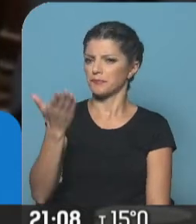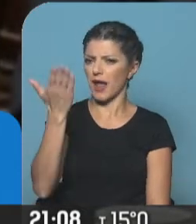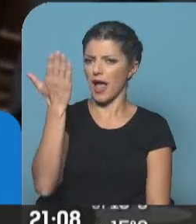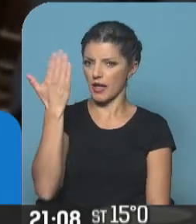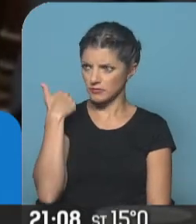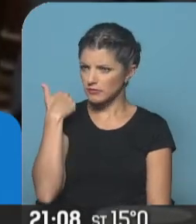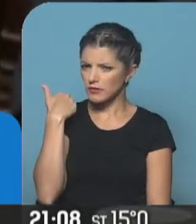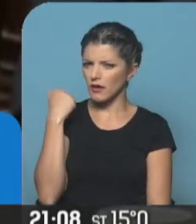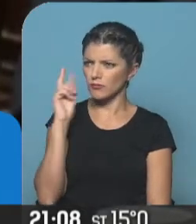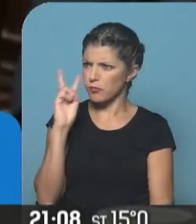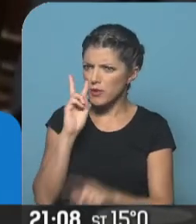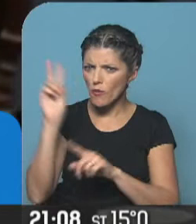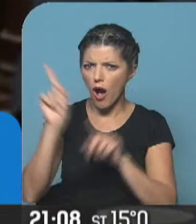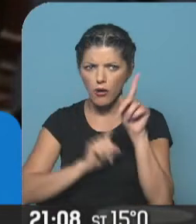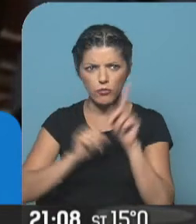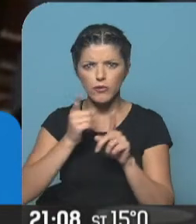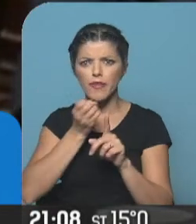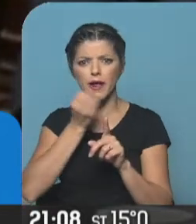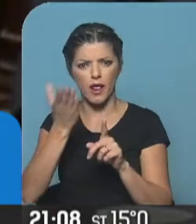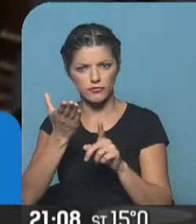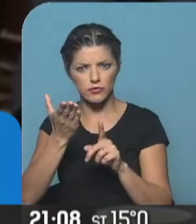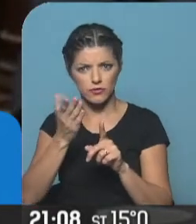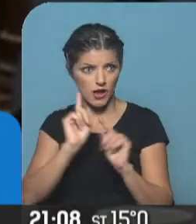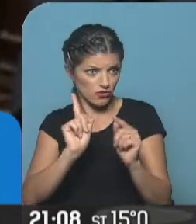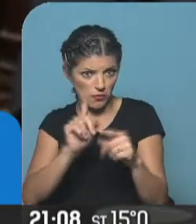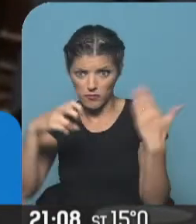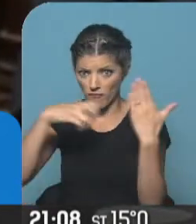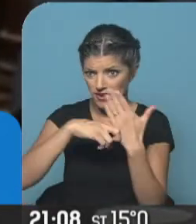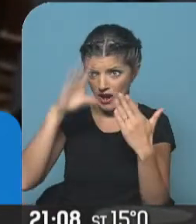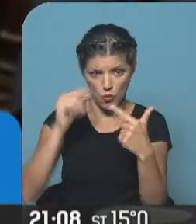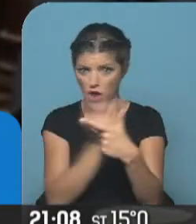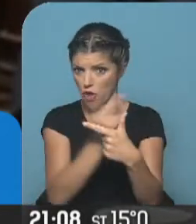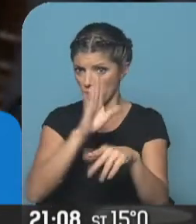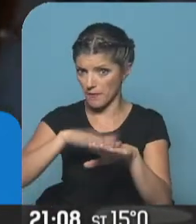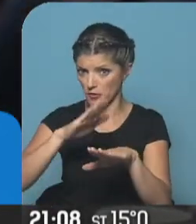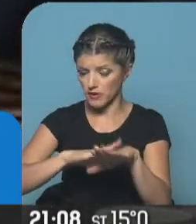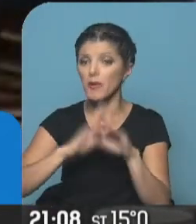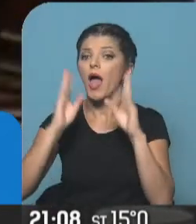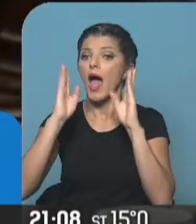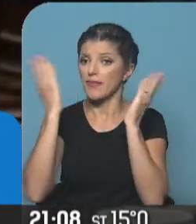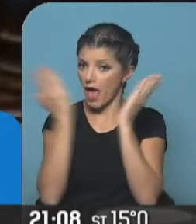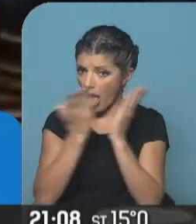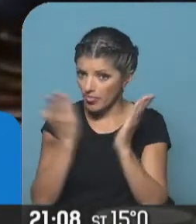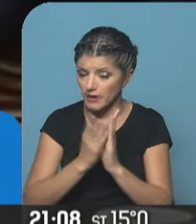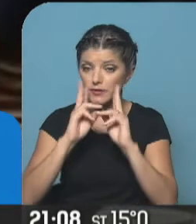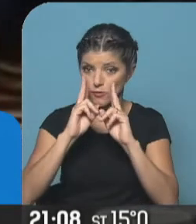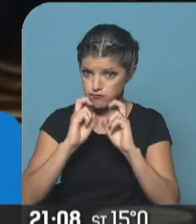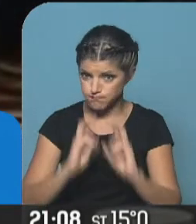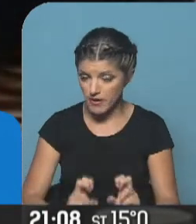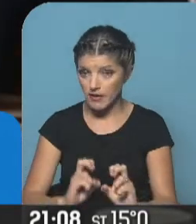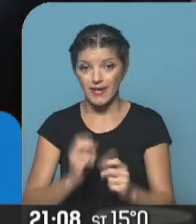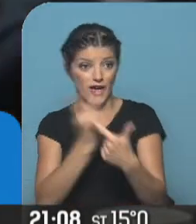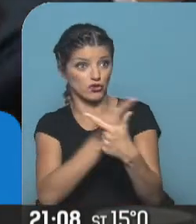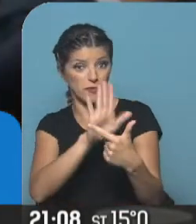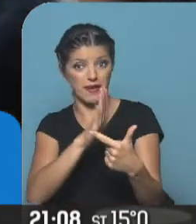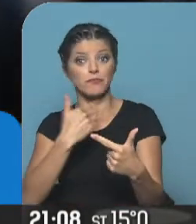algunos testimonios, esos serán analizados por la fiscal y por el juez. Tenemos que ser prudentes y serios en materia de dejarlos trabajar